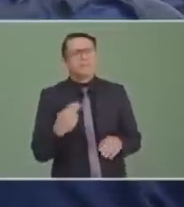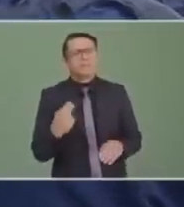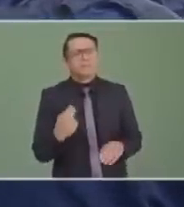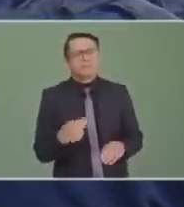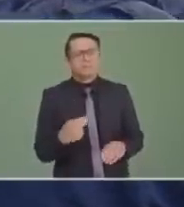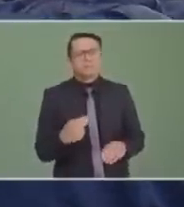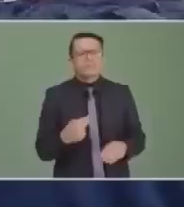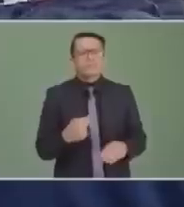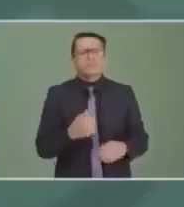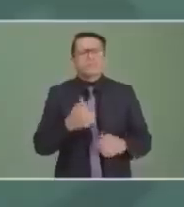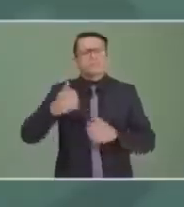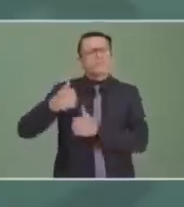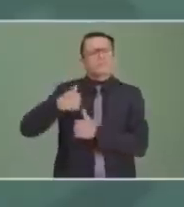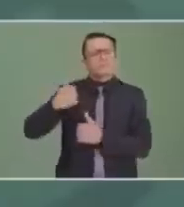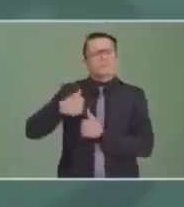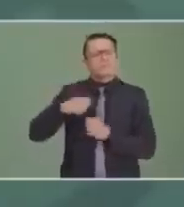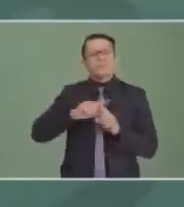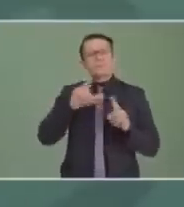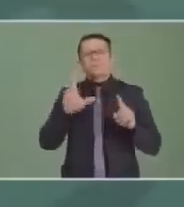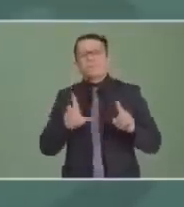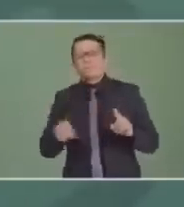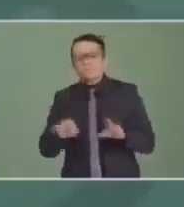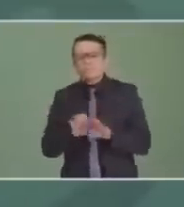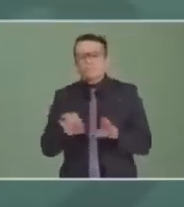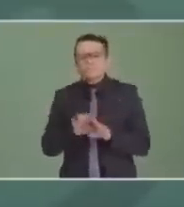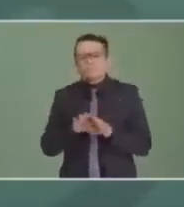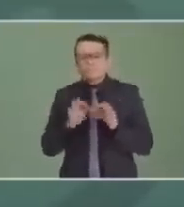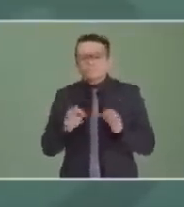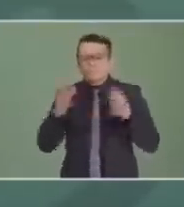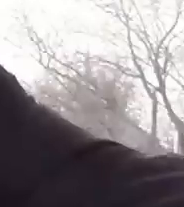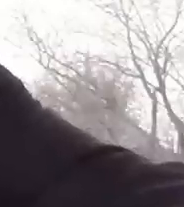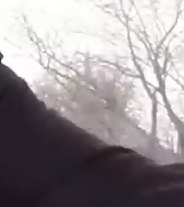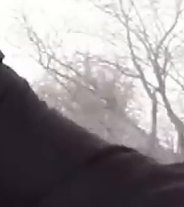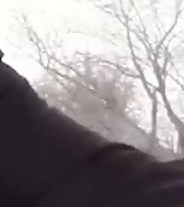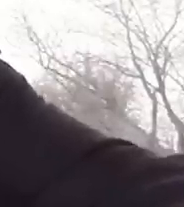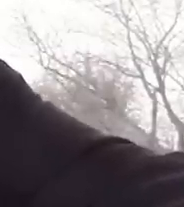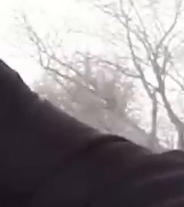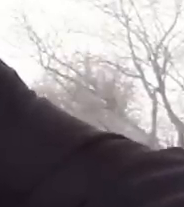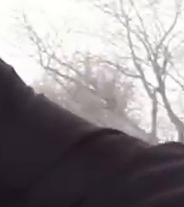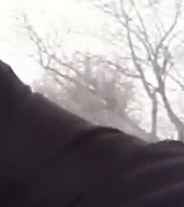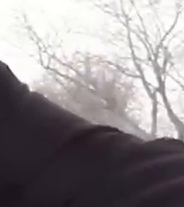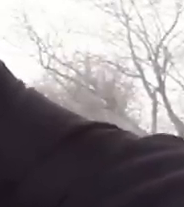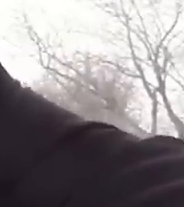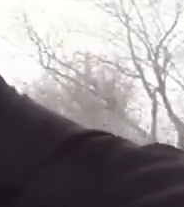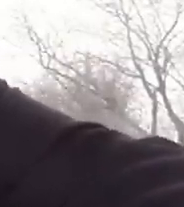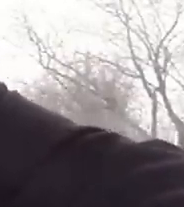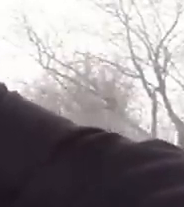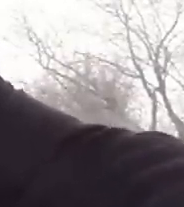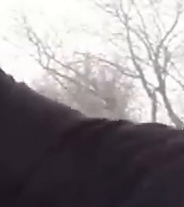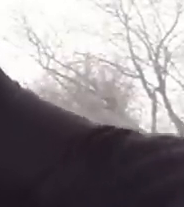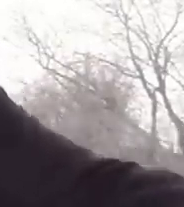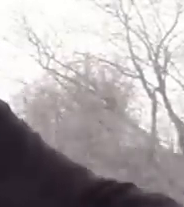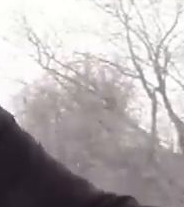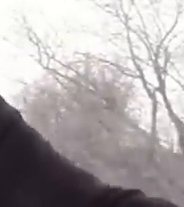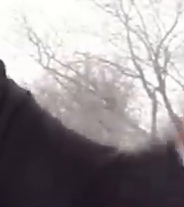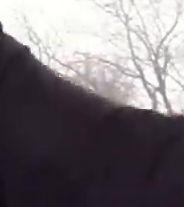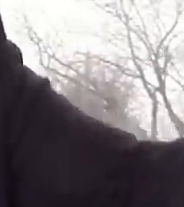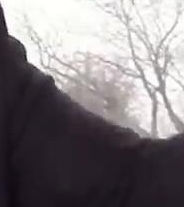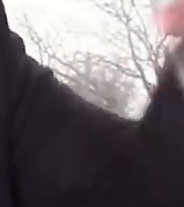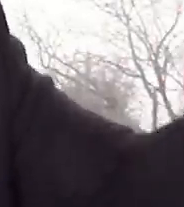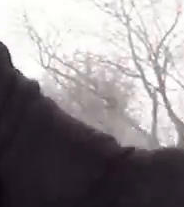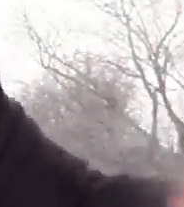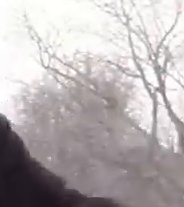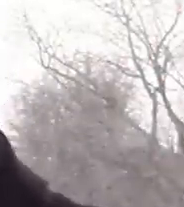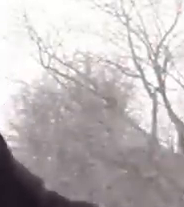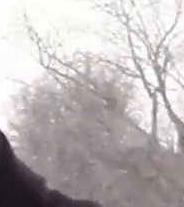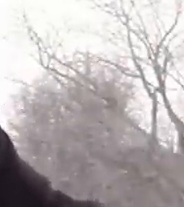el equivalente a los cascos azules? A ver, Toño, ¿por qué no regresamos al tema de la Guardia Nacional para que quede grabado en diferentes